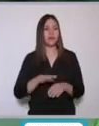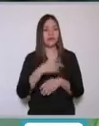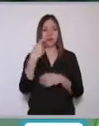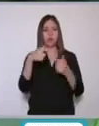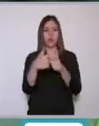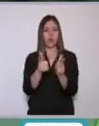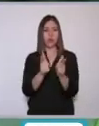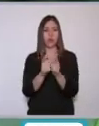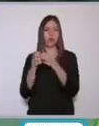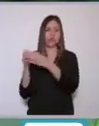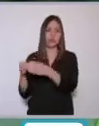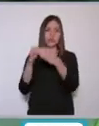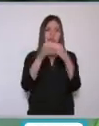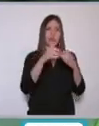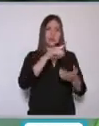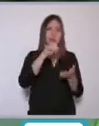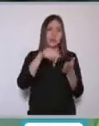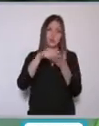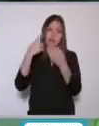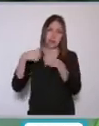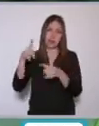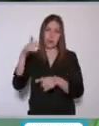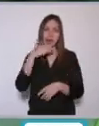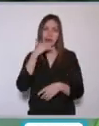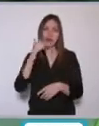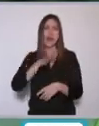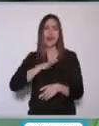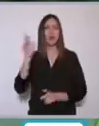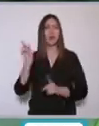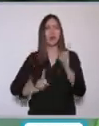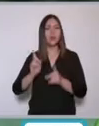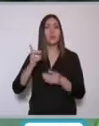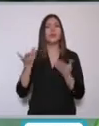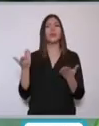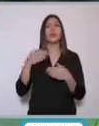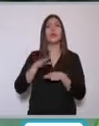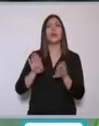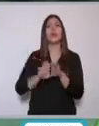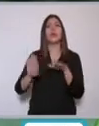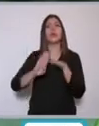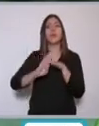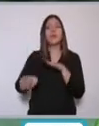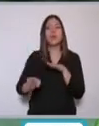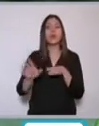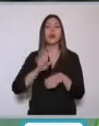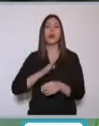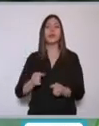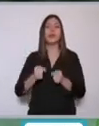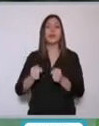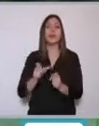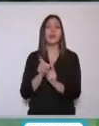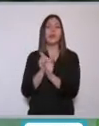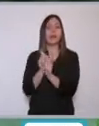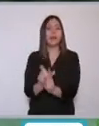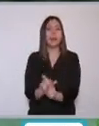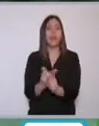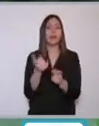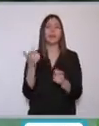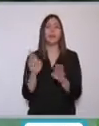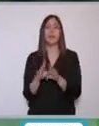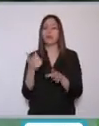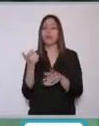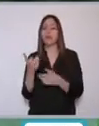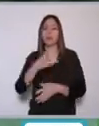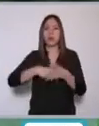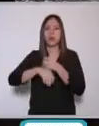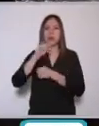sector de la sociedad alemana, en la cual está pues, teniendo dudas sobre las políticas de migración, de seguridad y también de económicas que ha llevado la